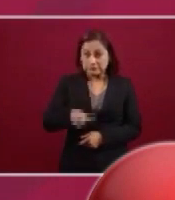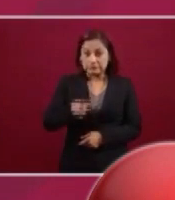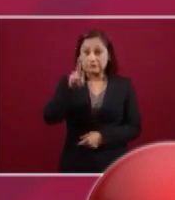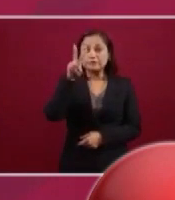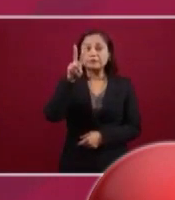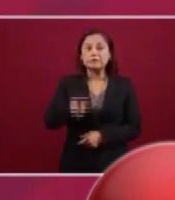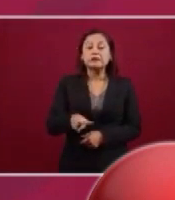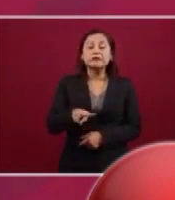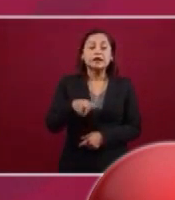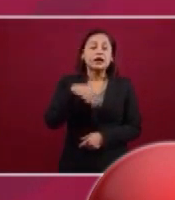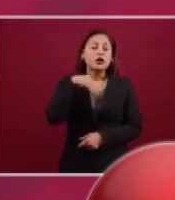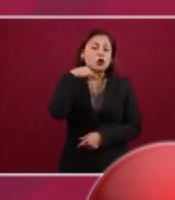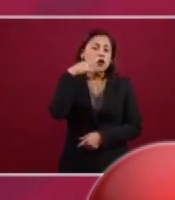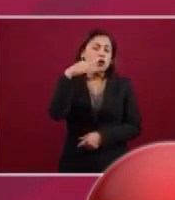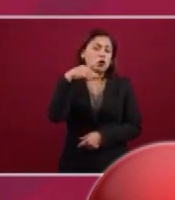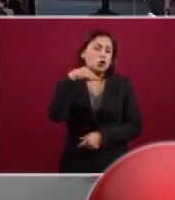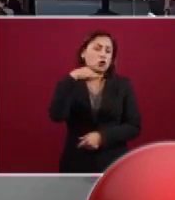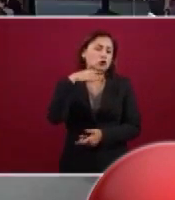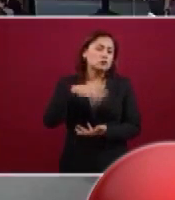es la que se da